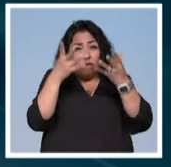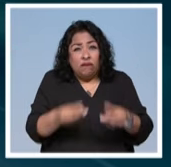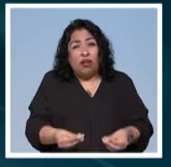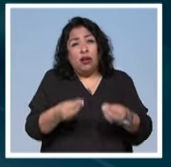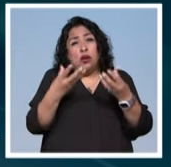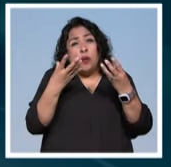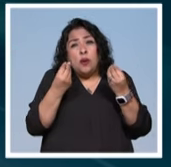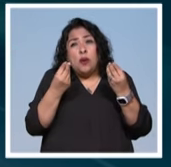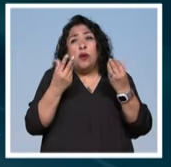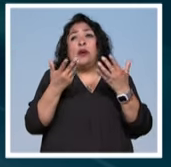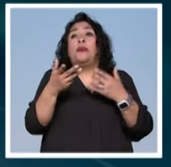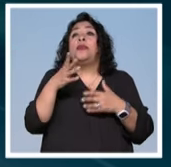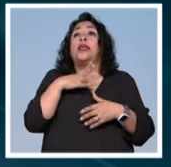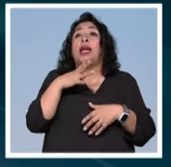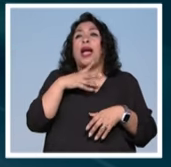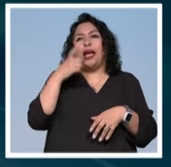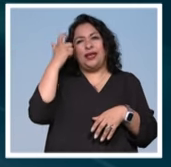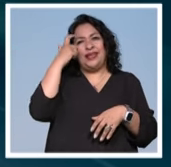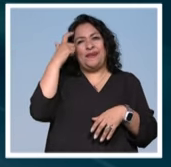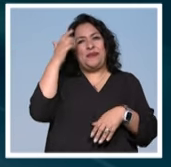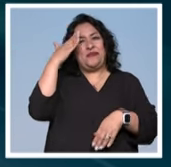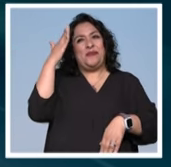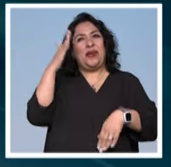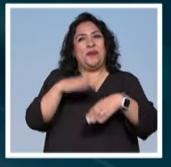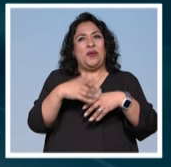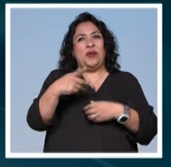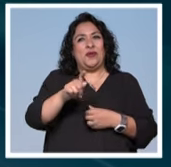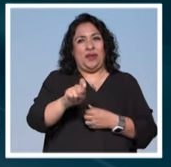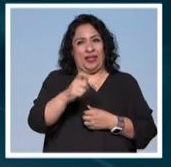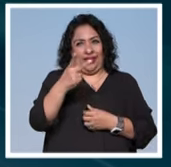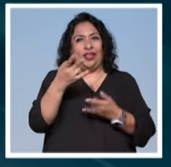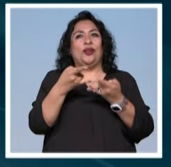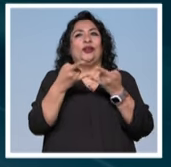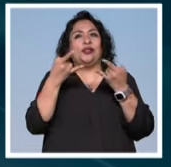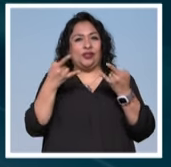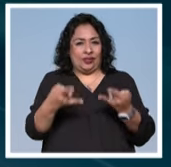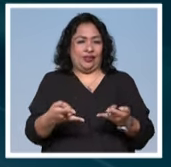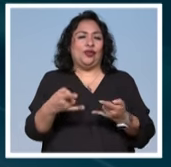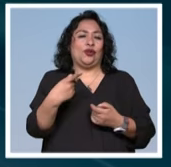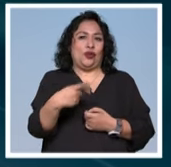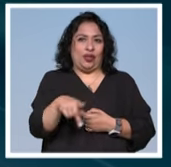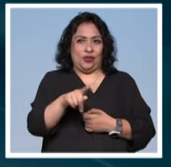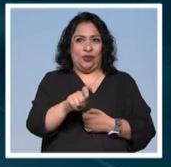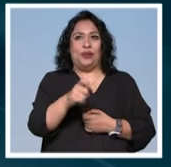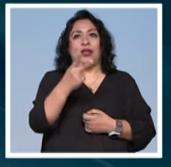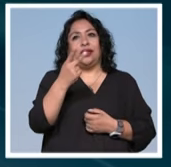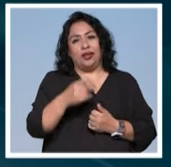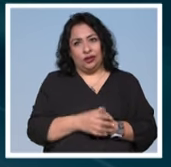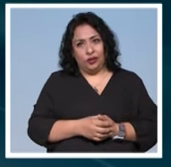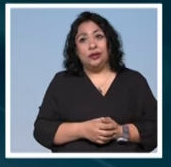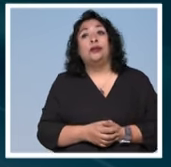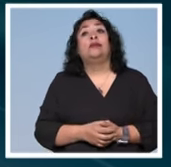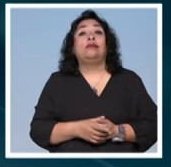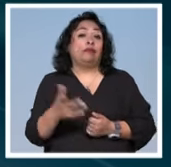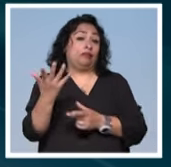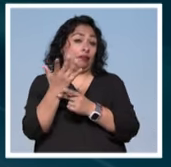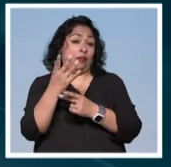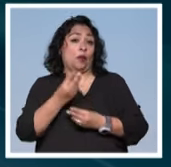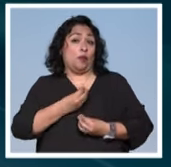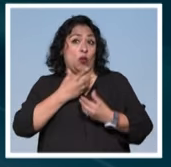miles ahí está el disco duro de de canal 22 la memoria la historia de canal 22 que bueno pues dicen los